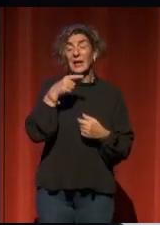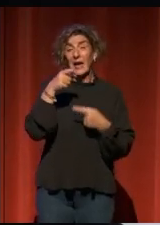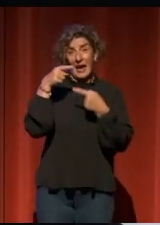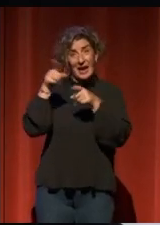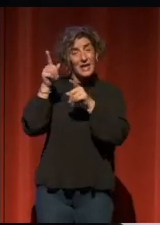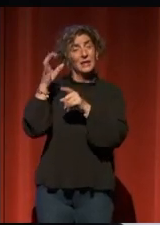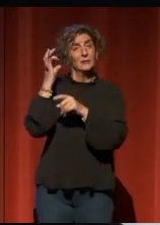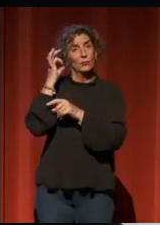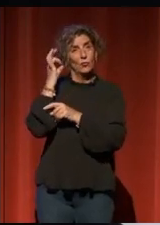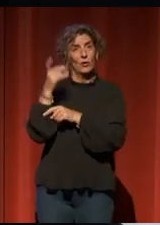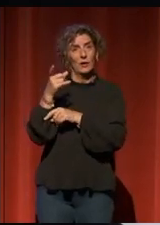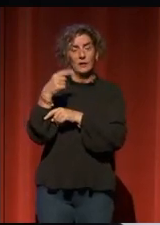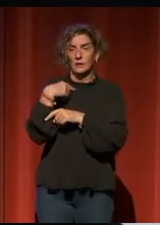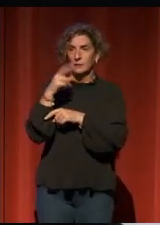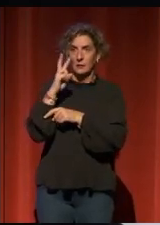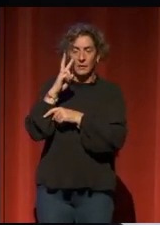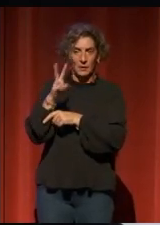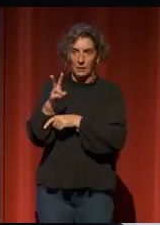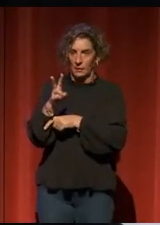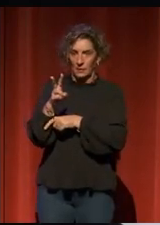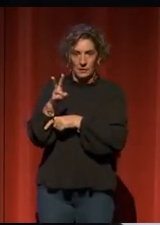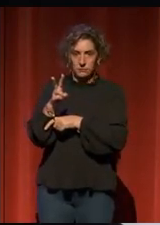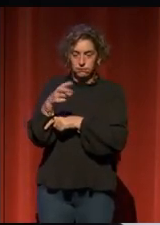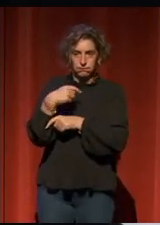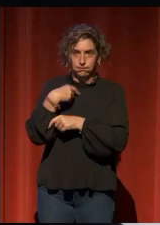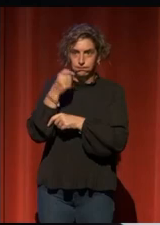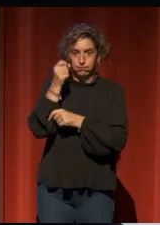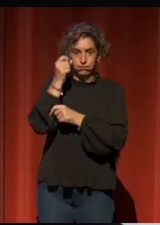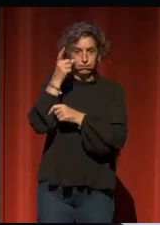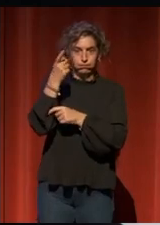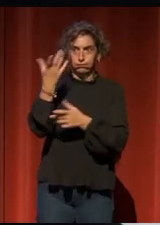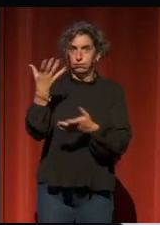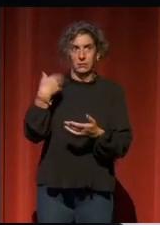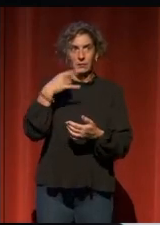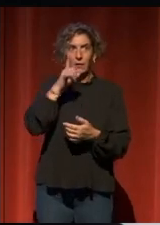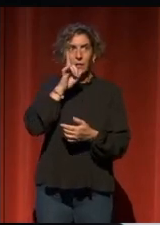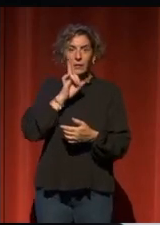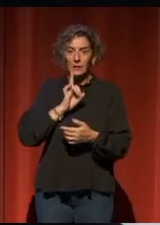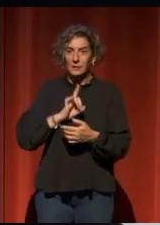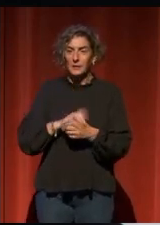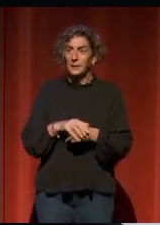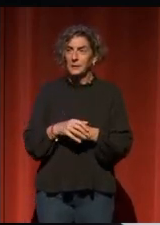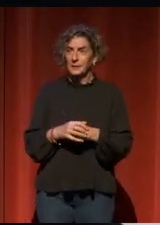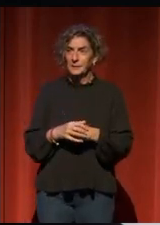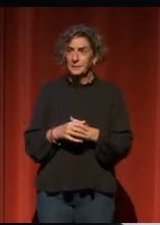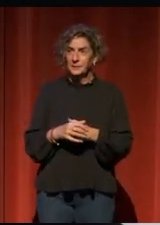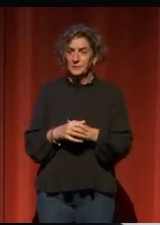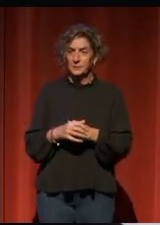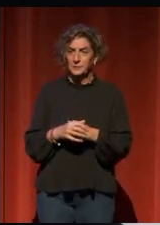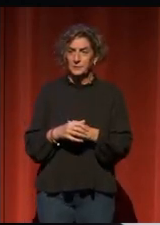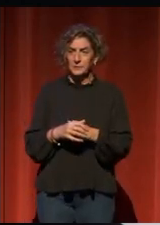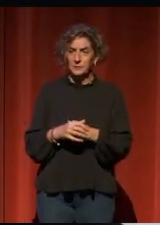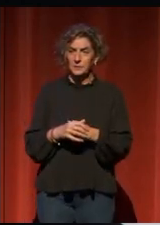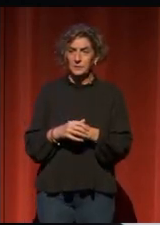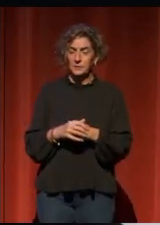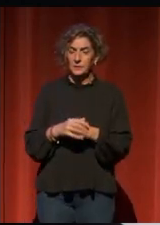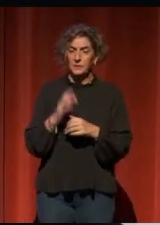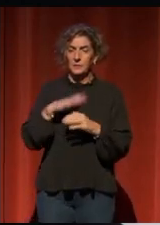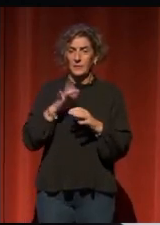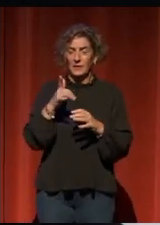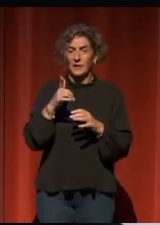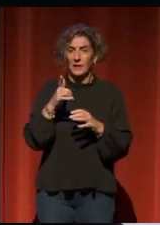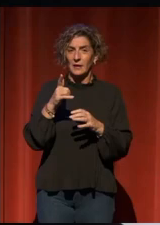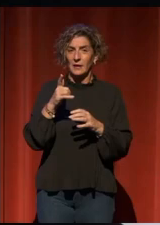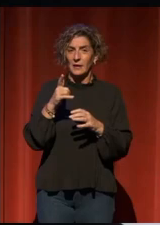mujeres admirado, advertía en ellas el silencio y el gesto no